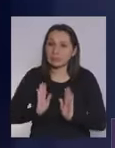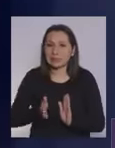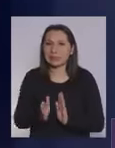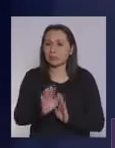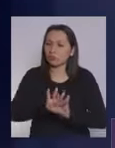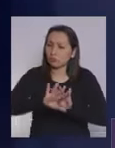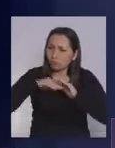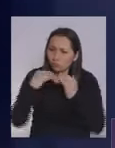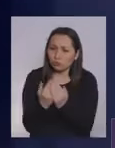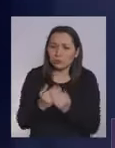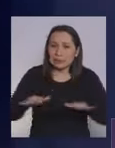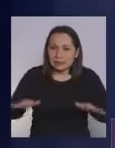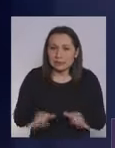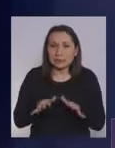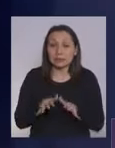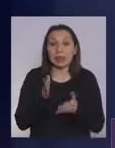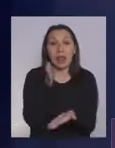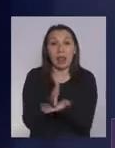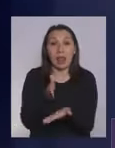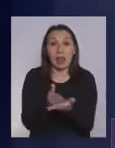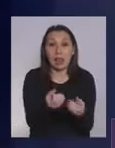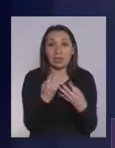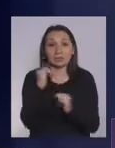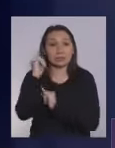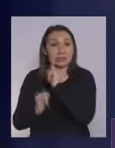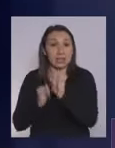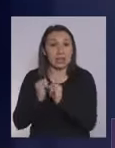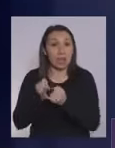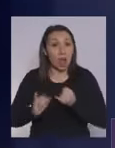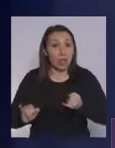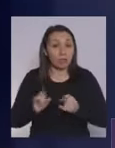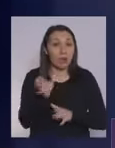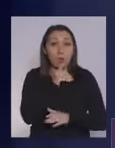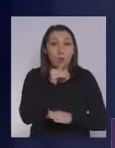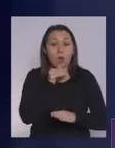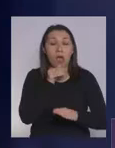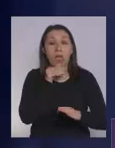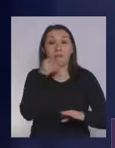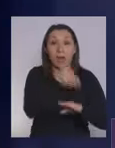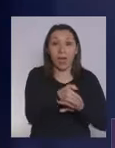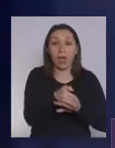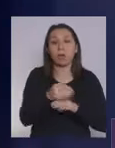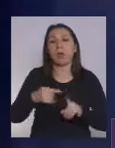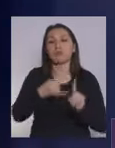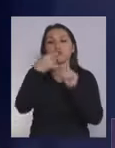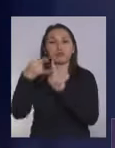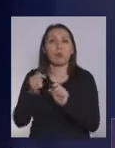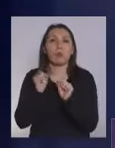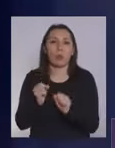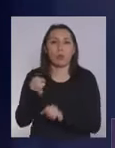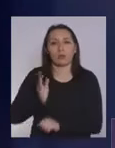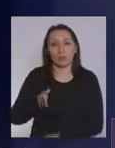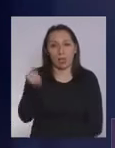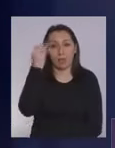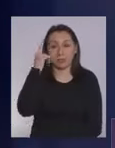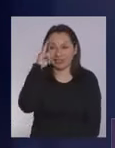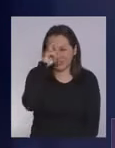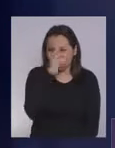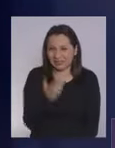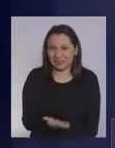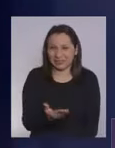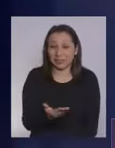todos los esfuerzos para que estas clases online que no son presenciales los niños puedan seguir aprendiendo sabemos que es difícil